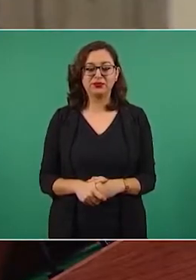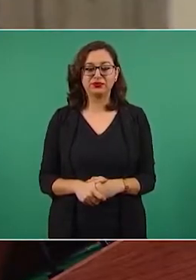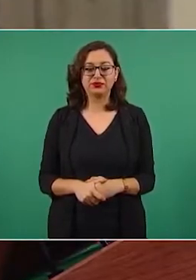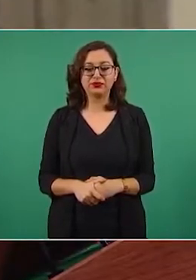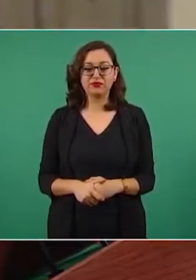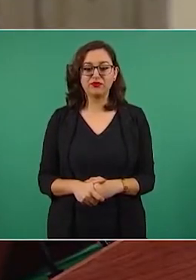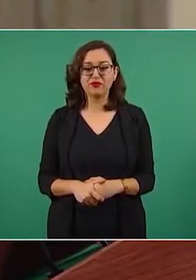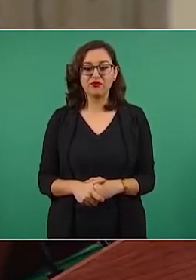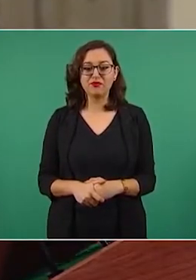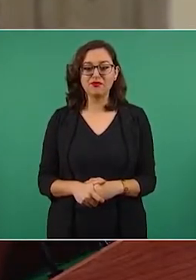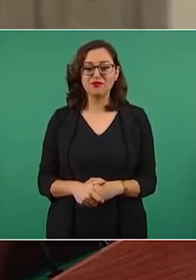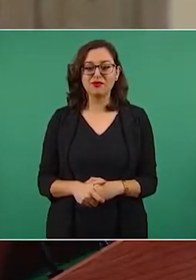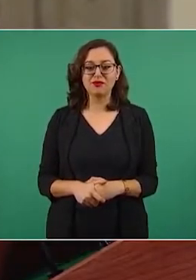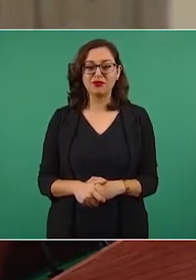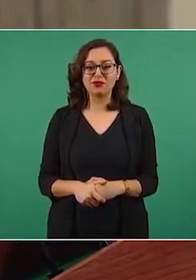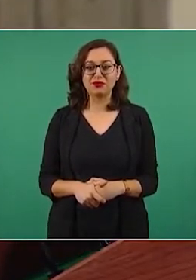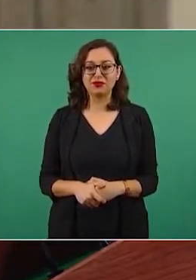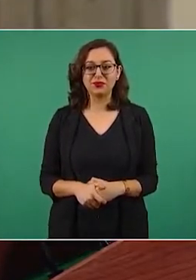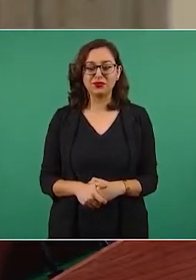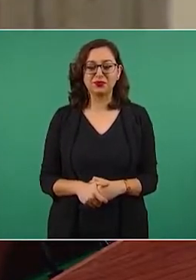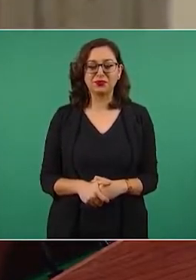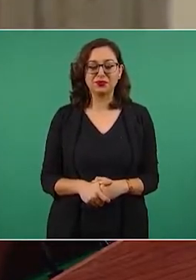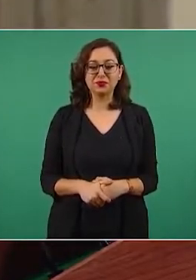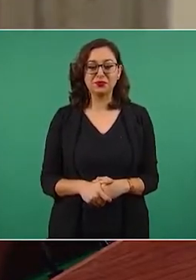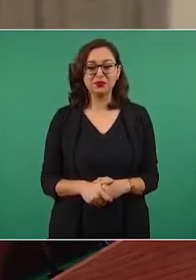¿cómo se llama eso? En